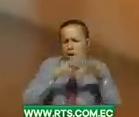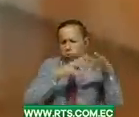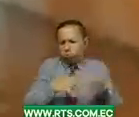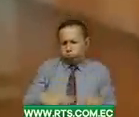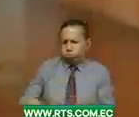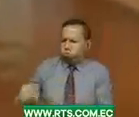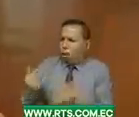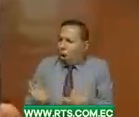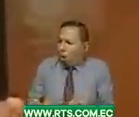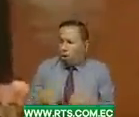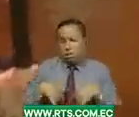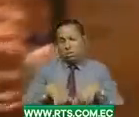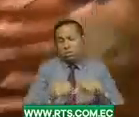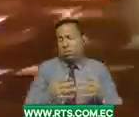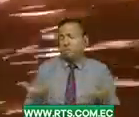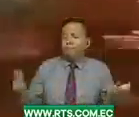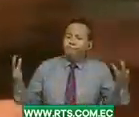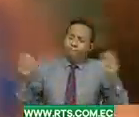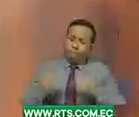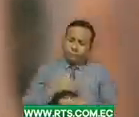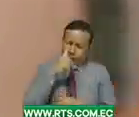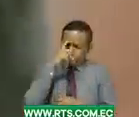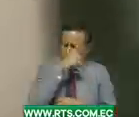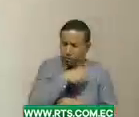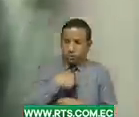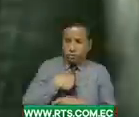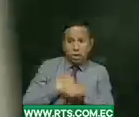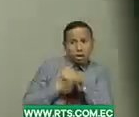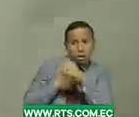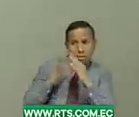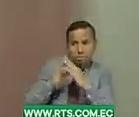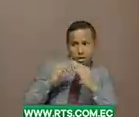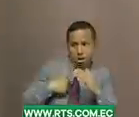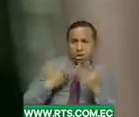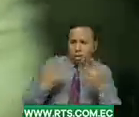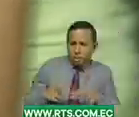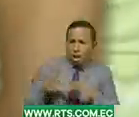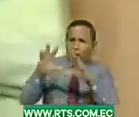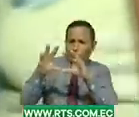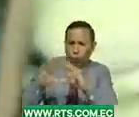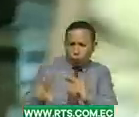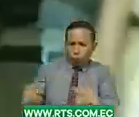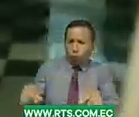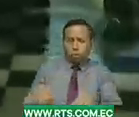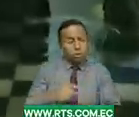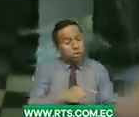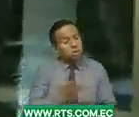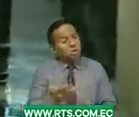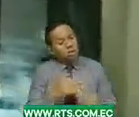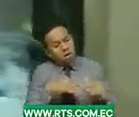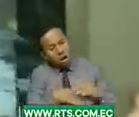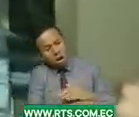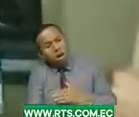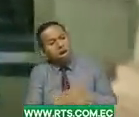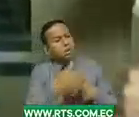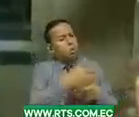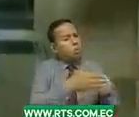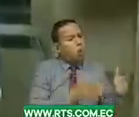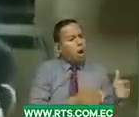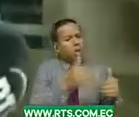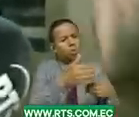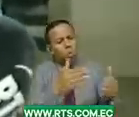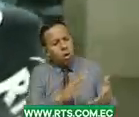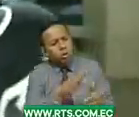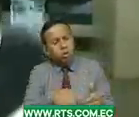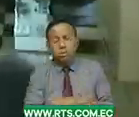Y está tremendo. Yo recién en mi casa... Ajá. ¿Y ustedes tienen mojado la sala, los todo, cuartos? Todito. Se ha